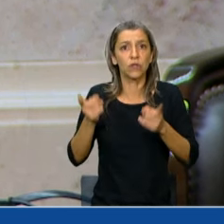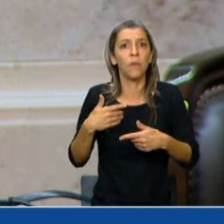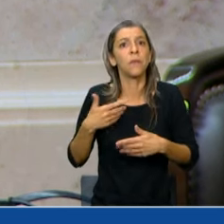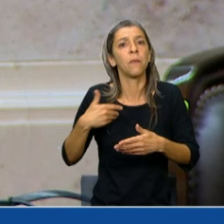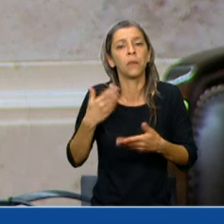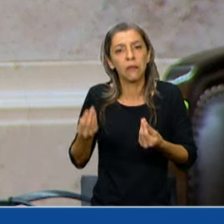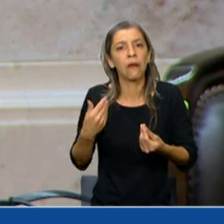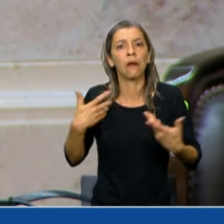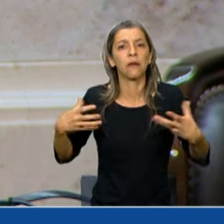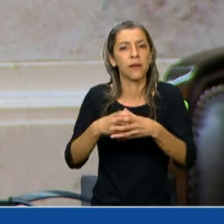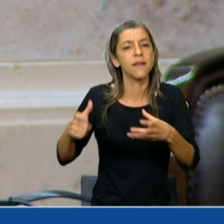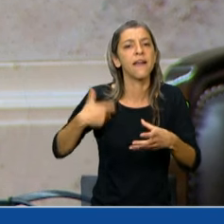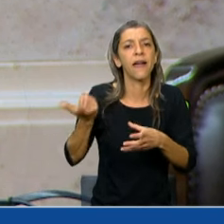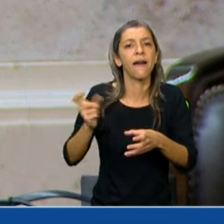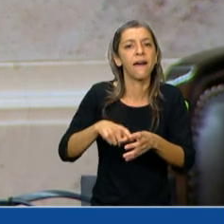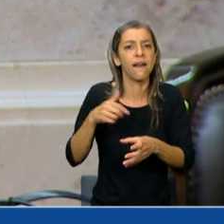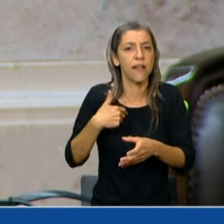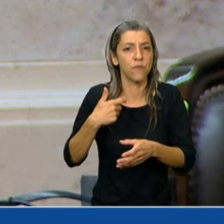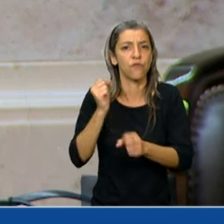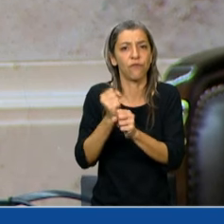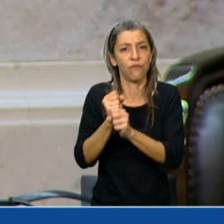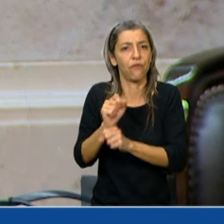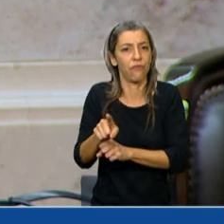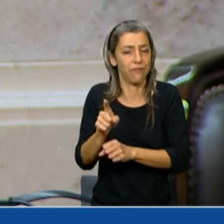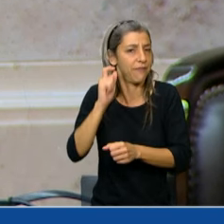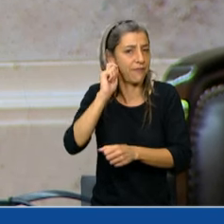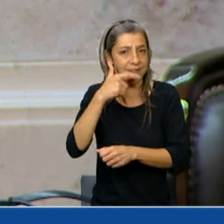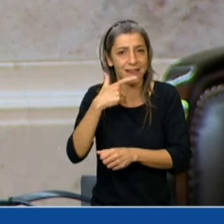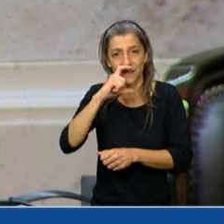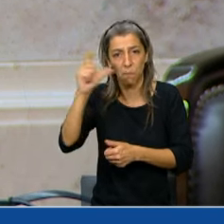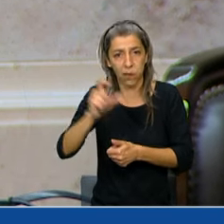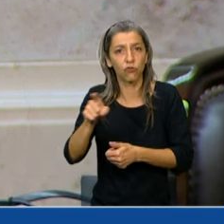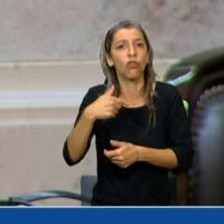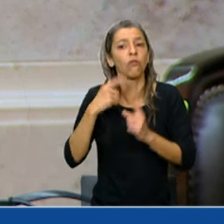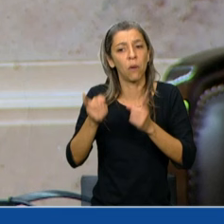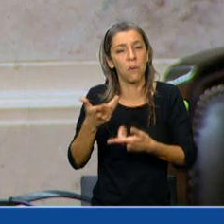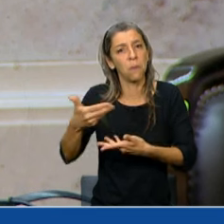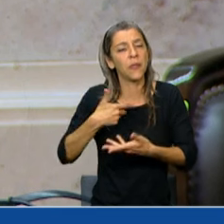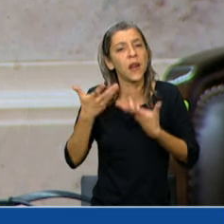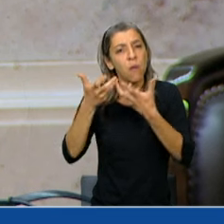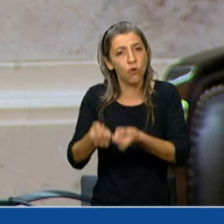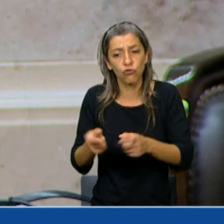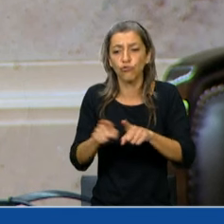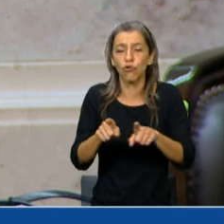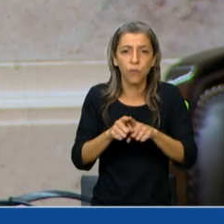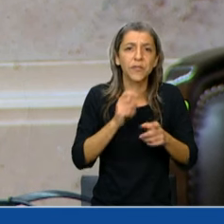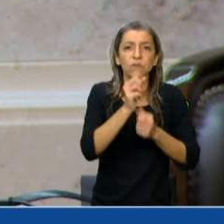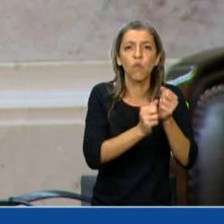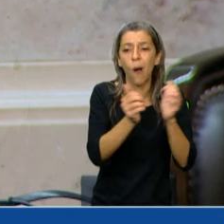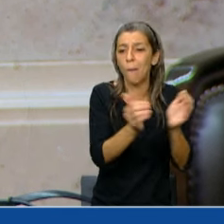de gas y petróleo y está también apoyado y nos están pidiendo que lo apoyemos las pymes